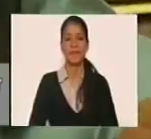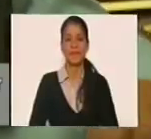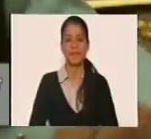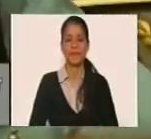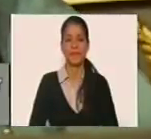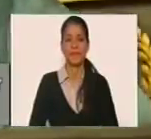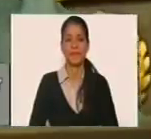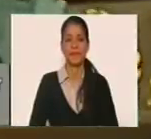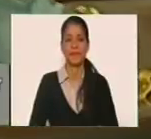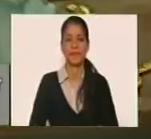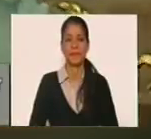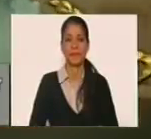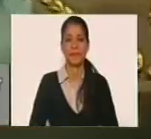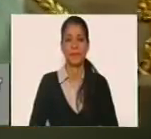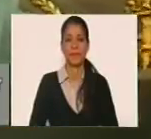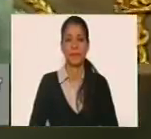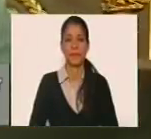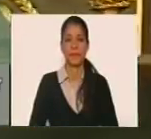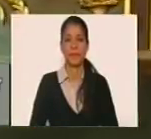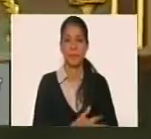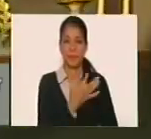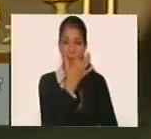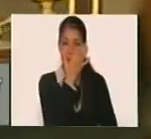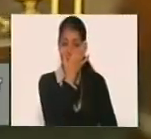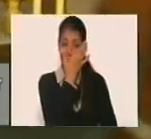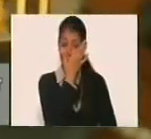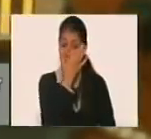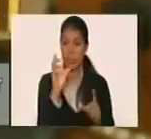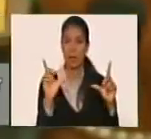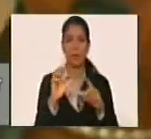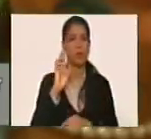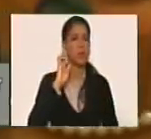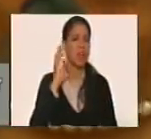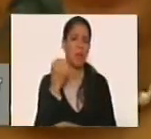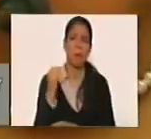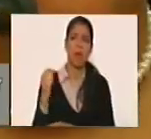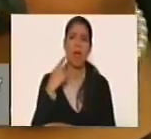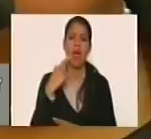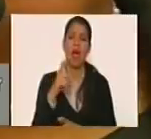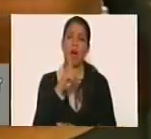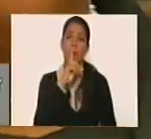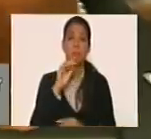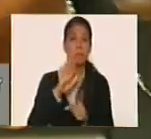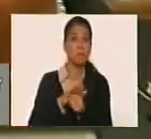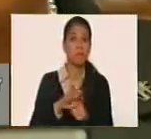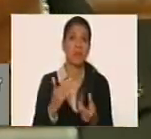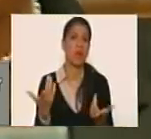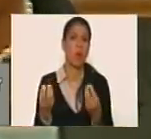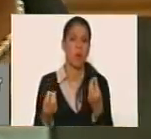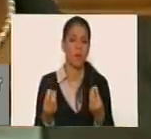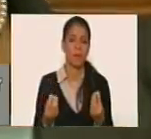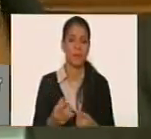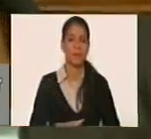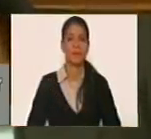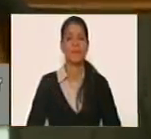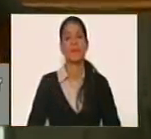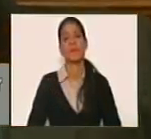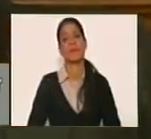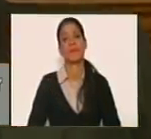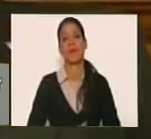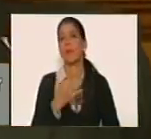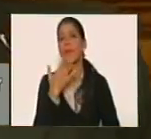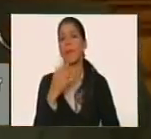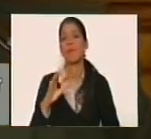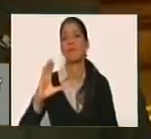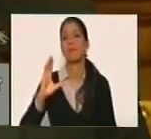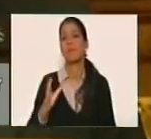Sanciones por abstención, omisión u obstrucción. Artículo 24. Será sancionado o